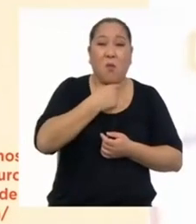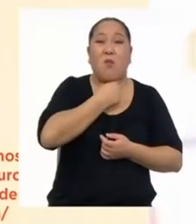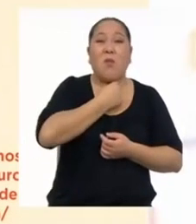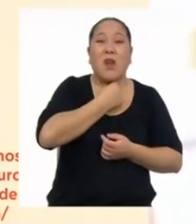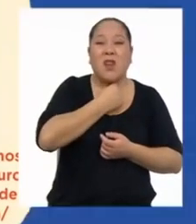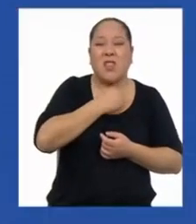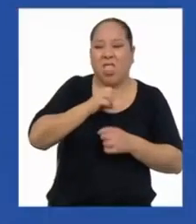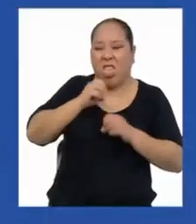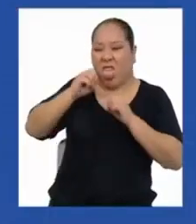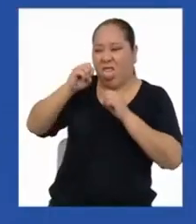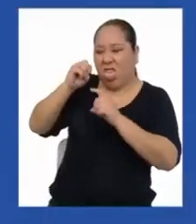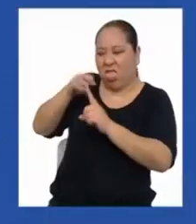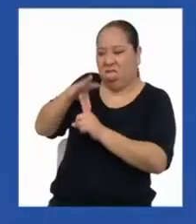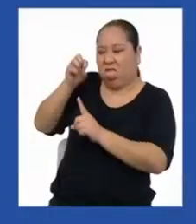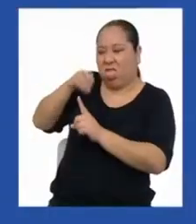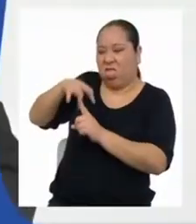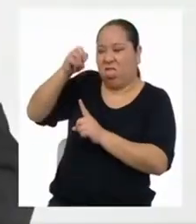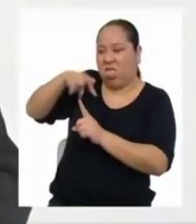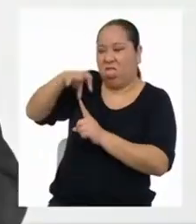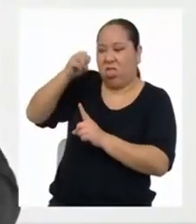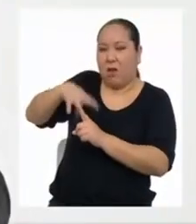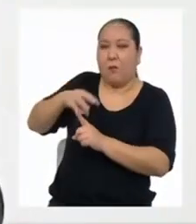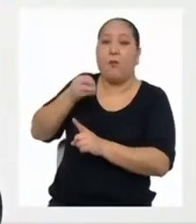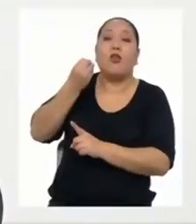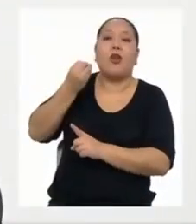madre.